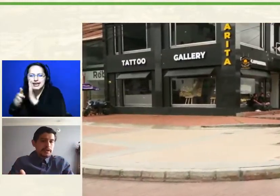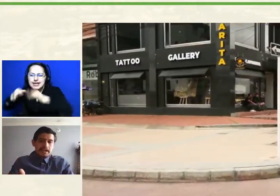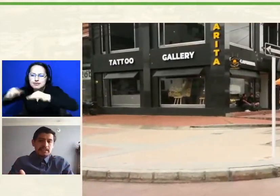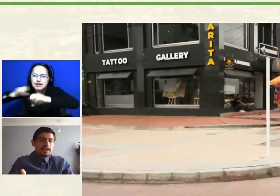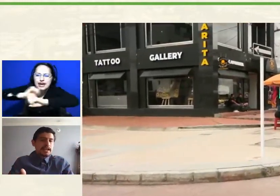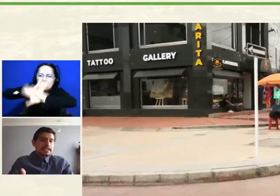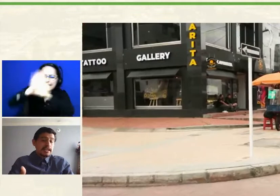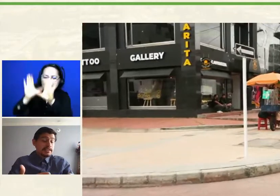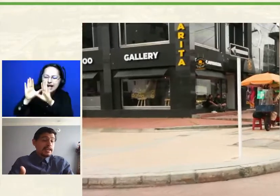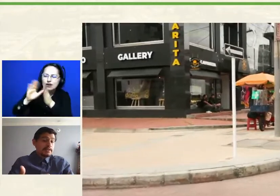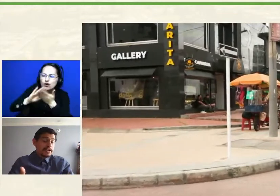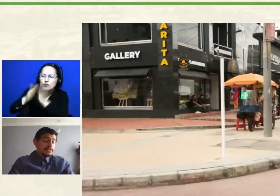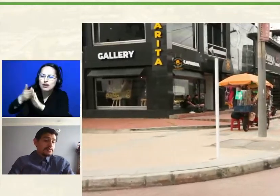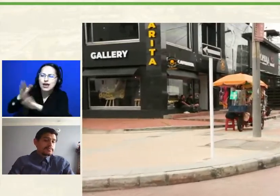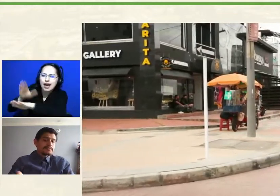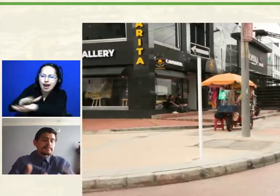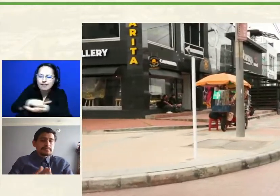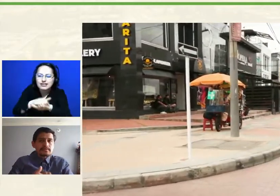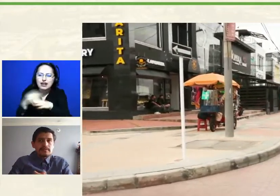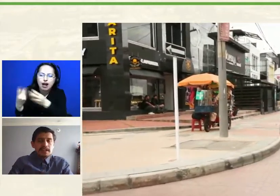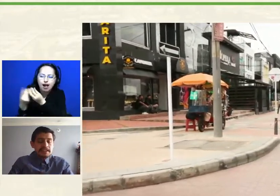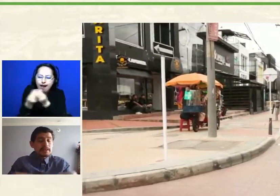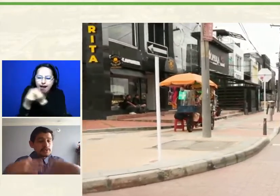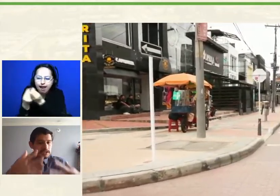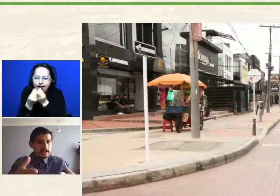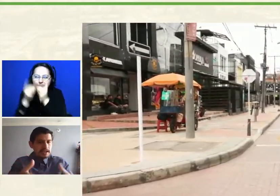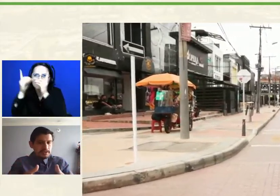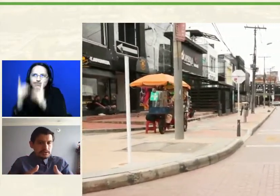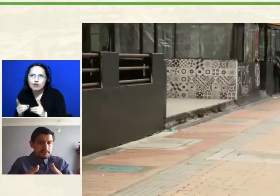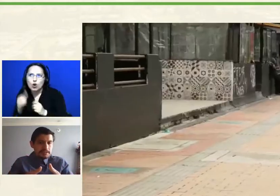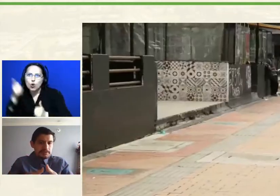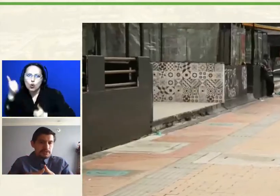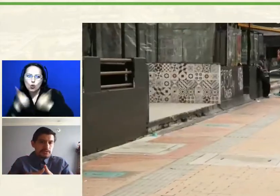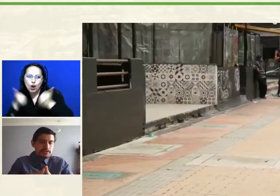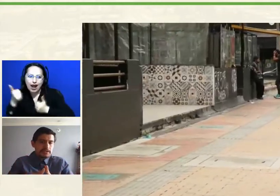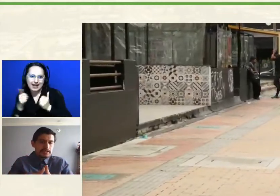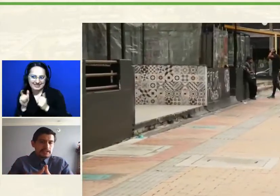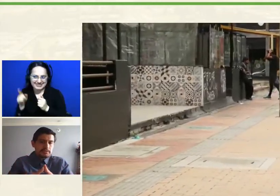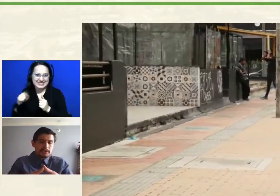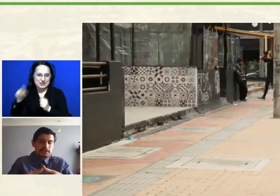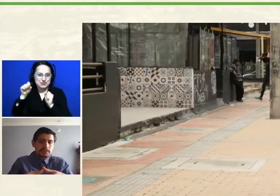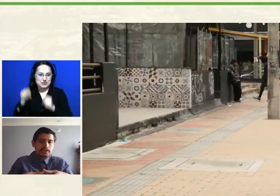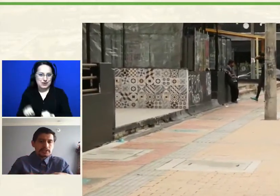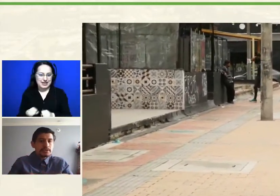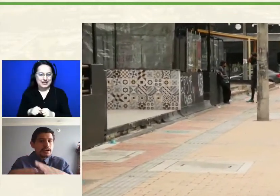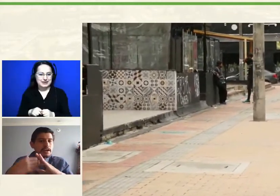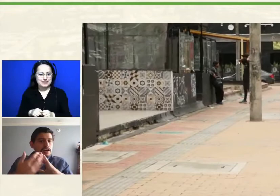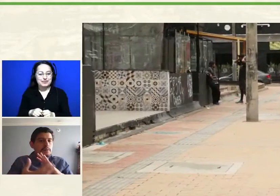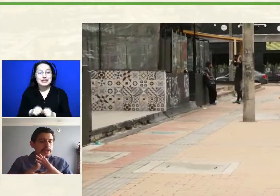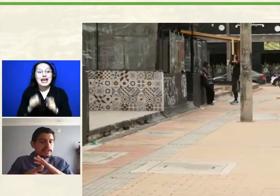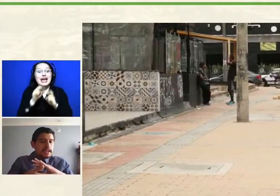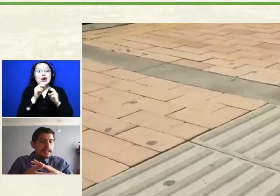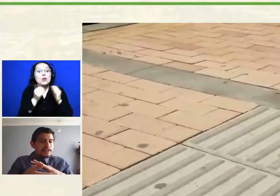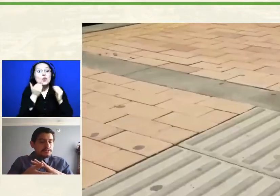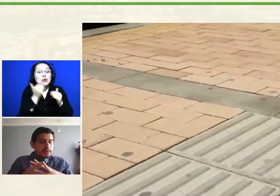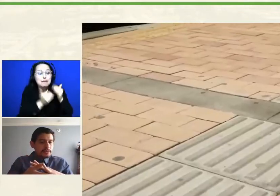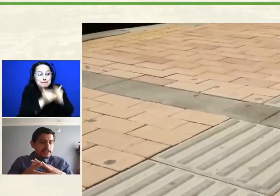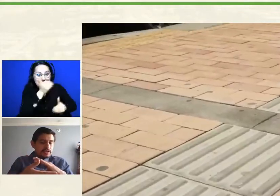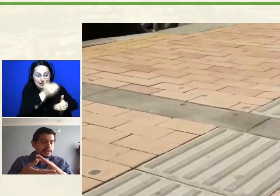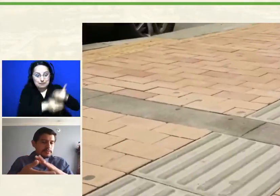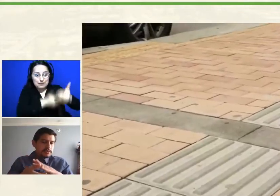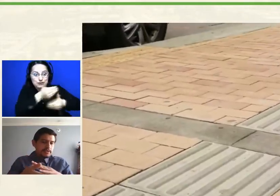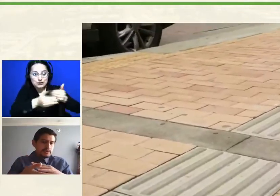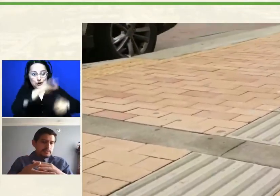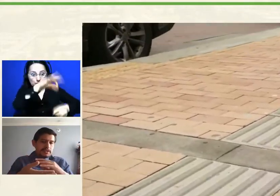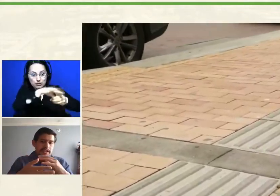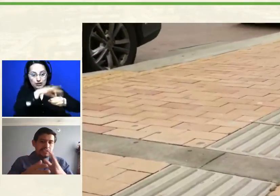necesarios para esa deliberación. Digamos, ya en el caso específico, cuando se entra ese proceso de votación, pues los propietarios